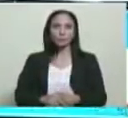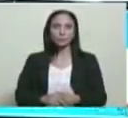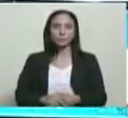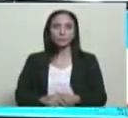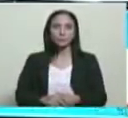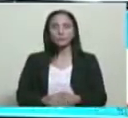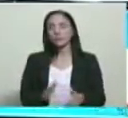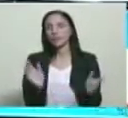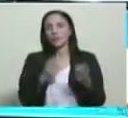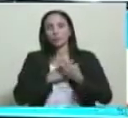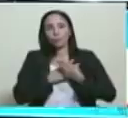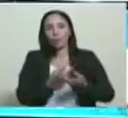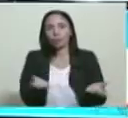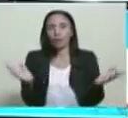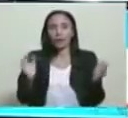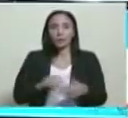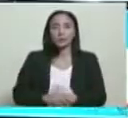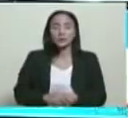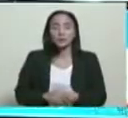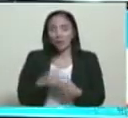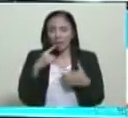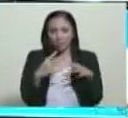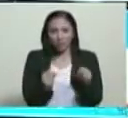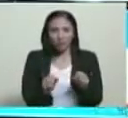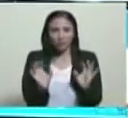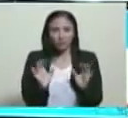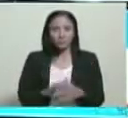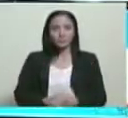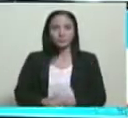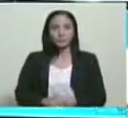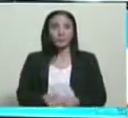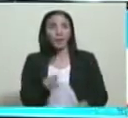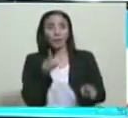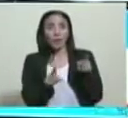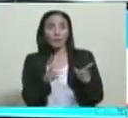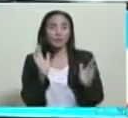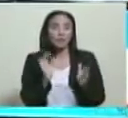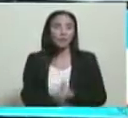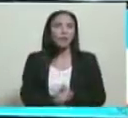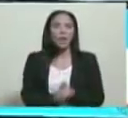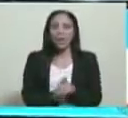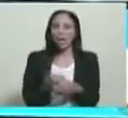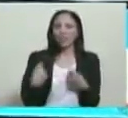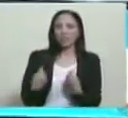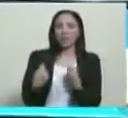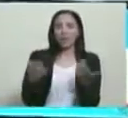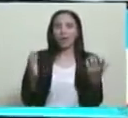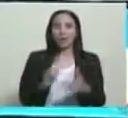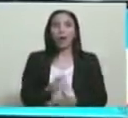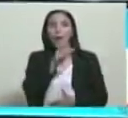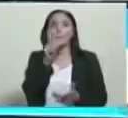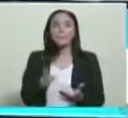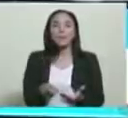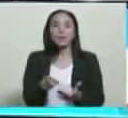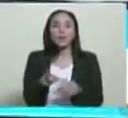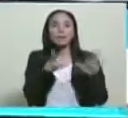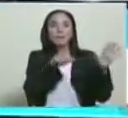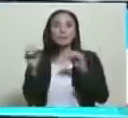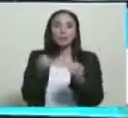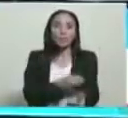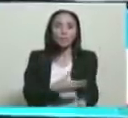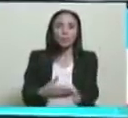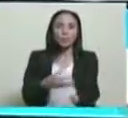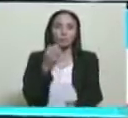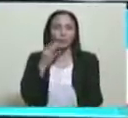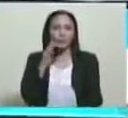si es necesario. ¿Me entienden, verdad? Porque a veces me piden un punto de cuenta, 1.600 millones.